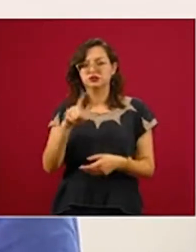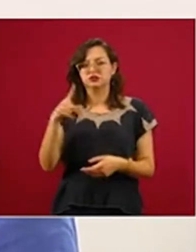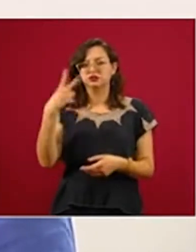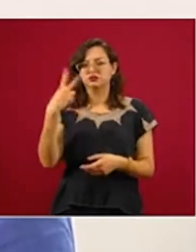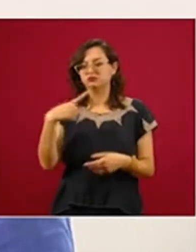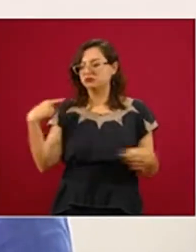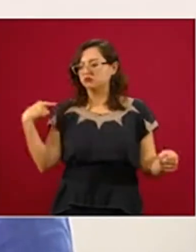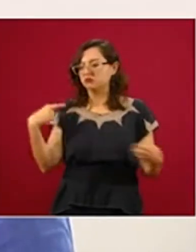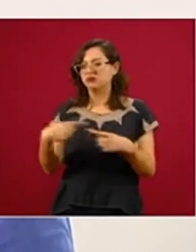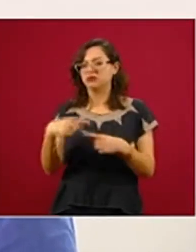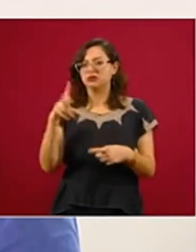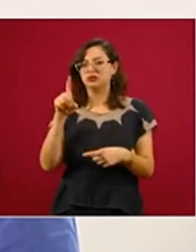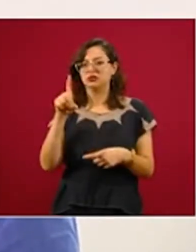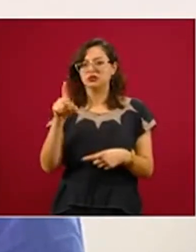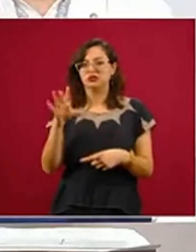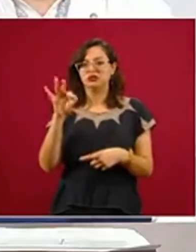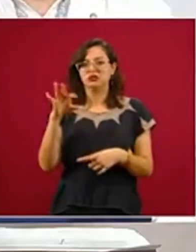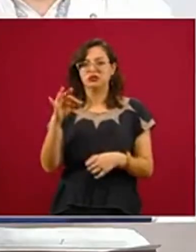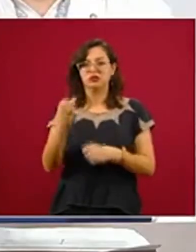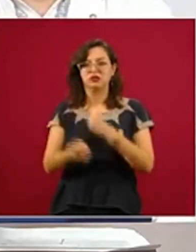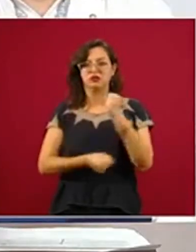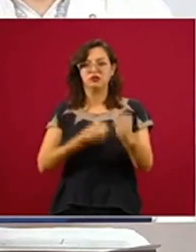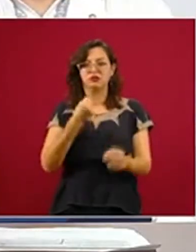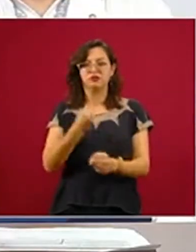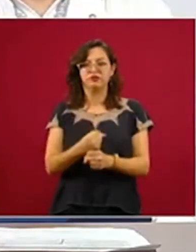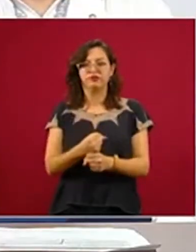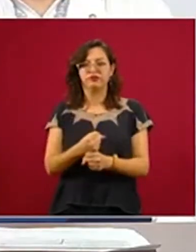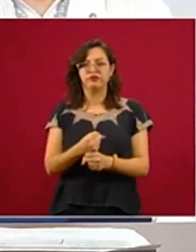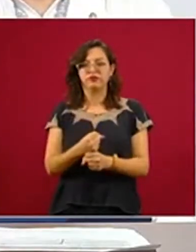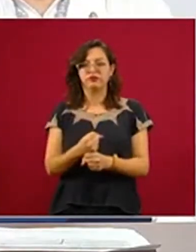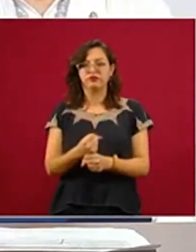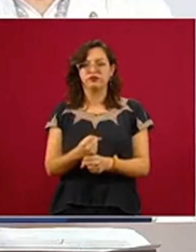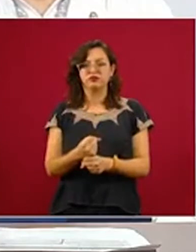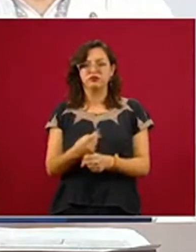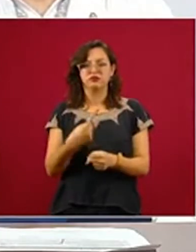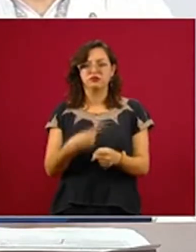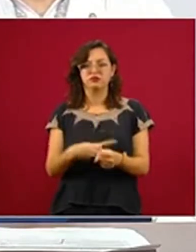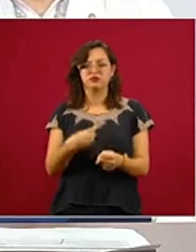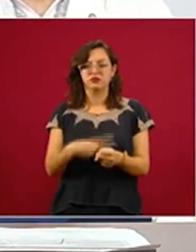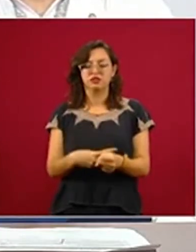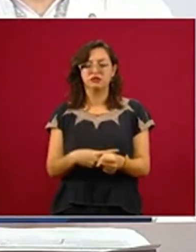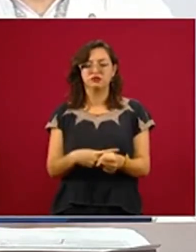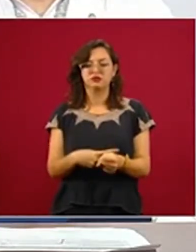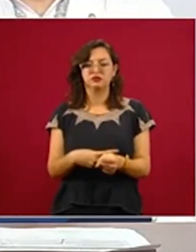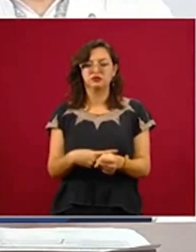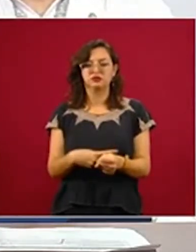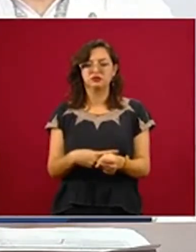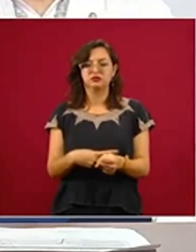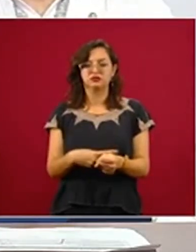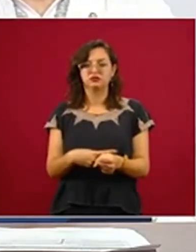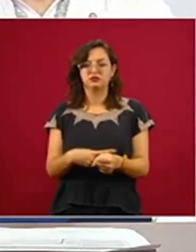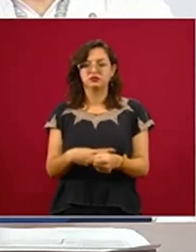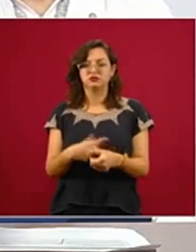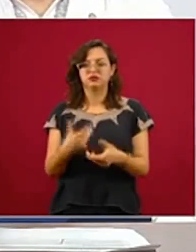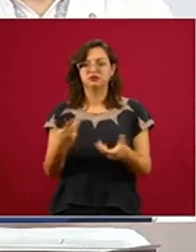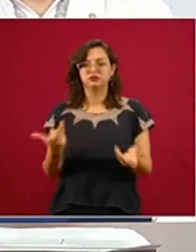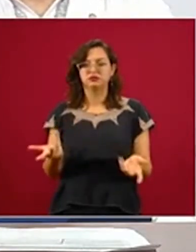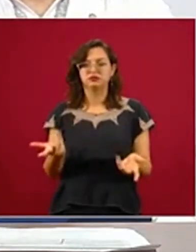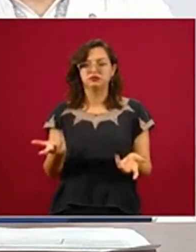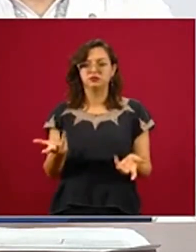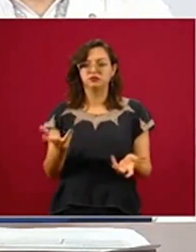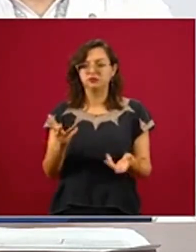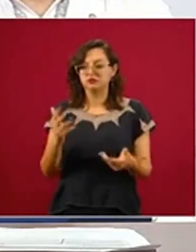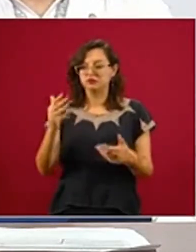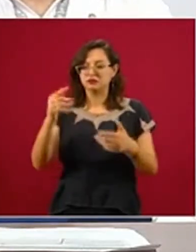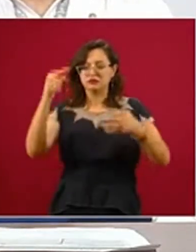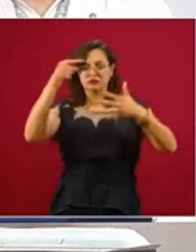los últimos 30 o 40 años. Estas enfermedades crónicas son en México la primera causa de muerte. Si